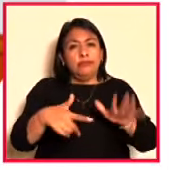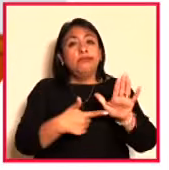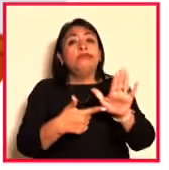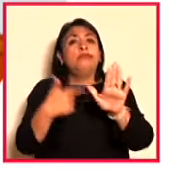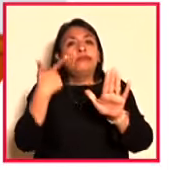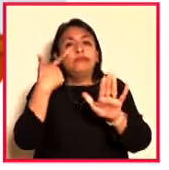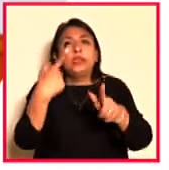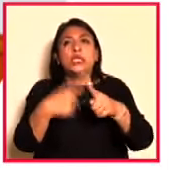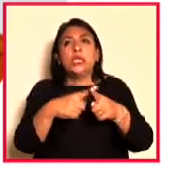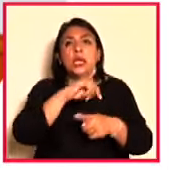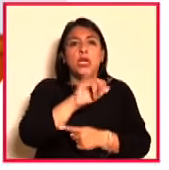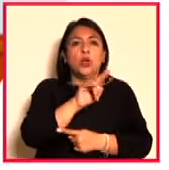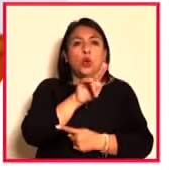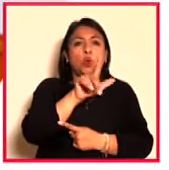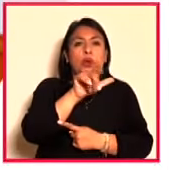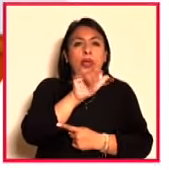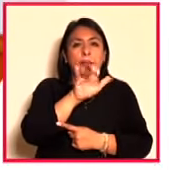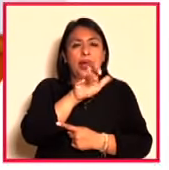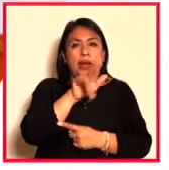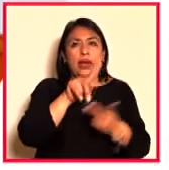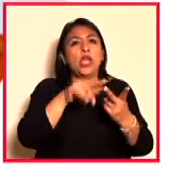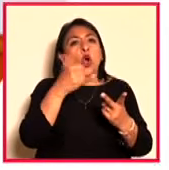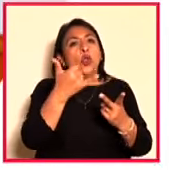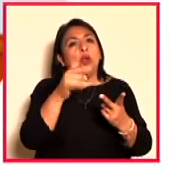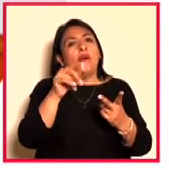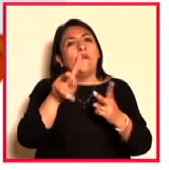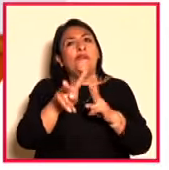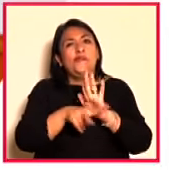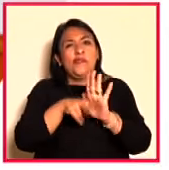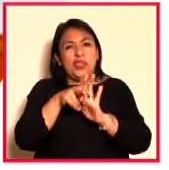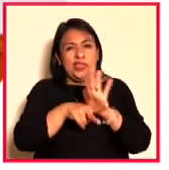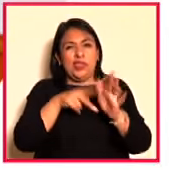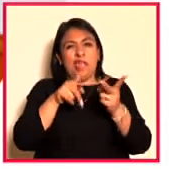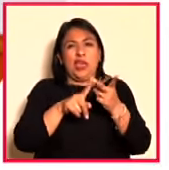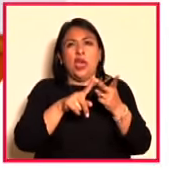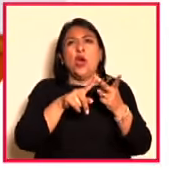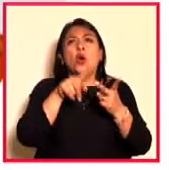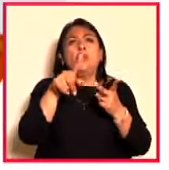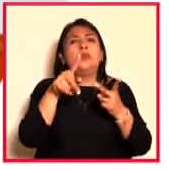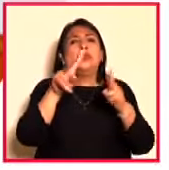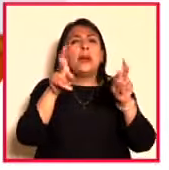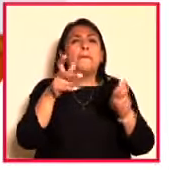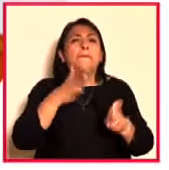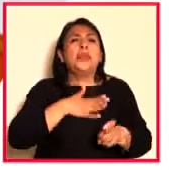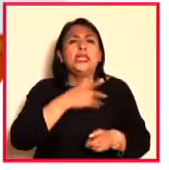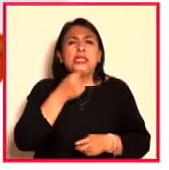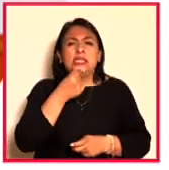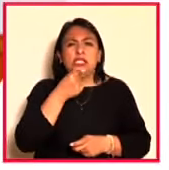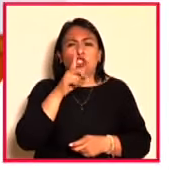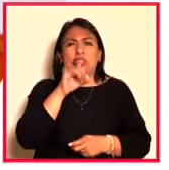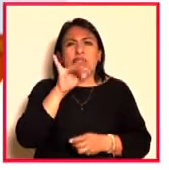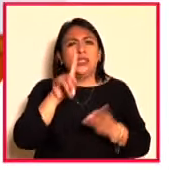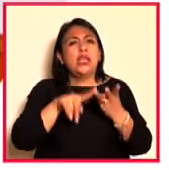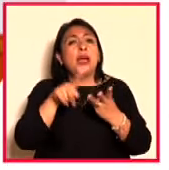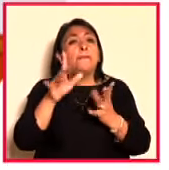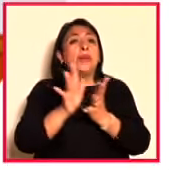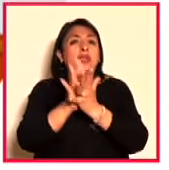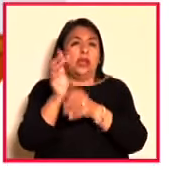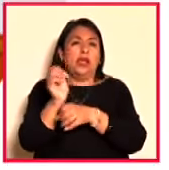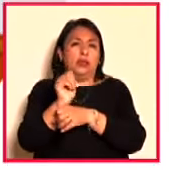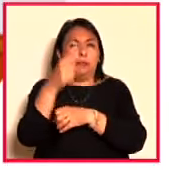de Julia Barley, otro en video de Elsmarie Ludwig, titulado Mis niños de escena, con la presencia de la actriz para